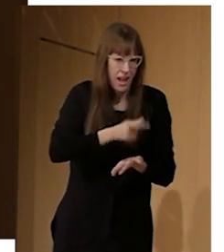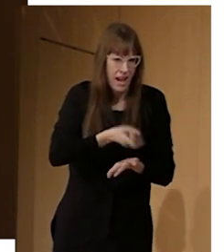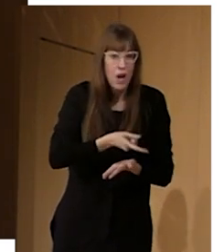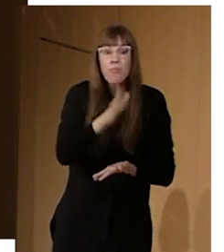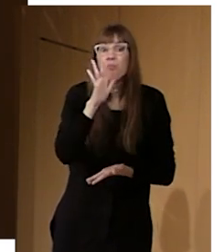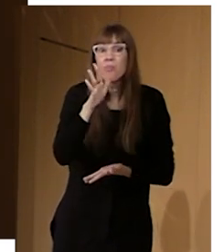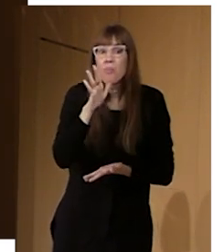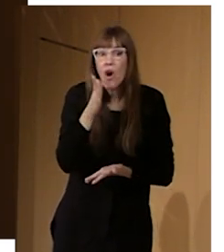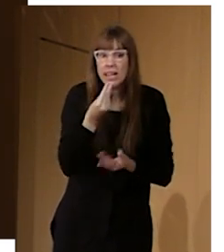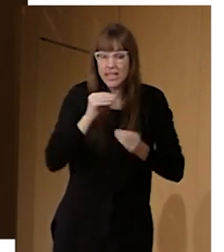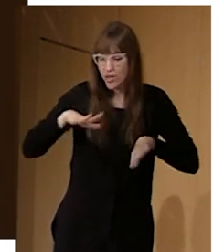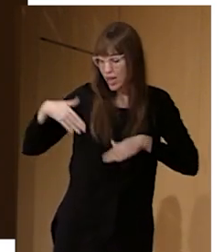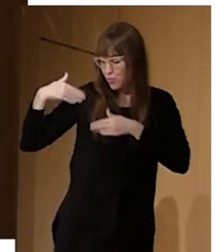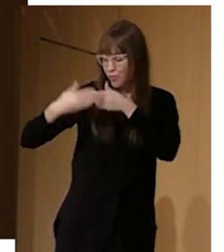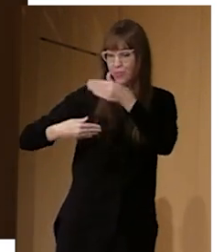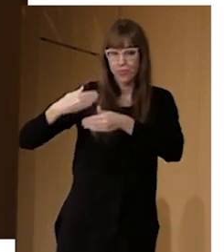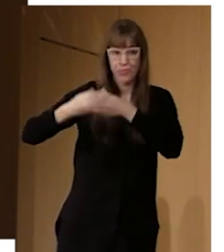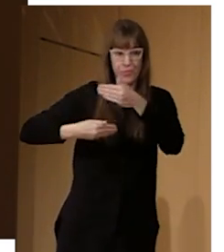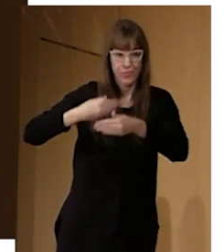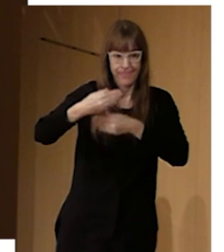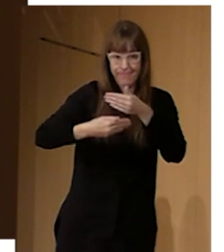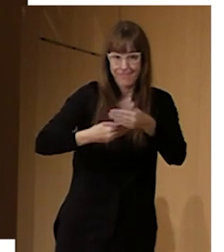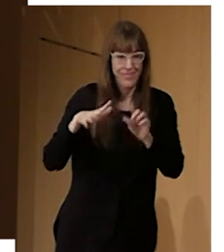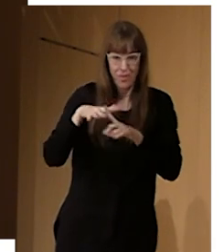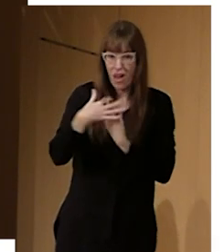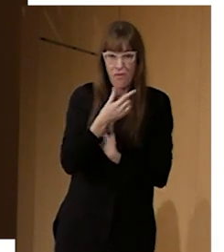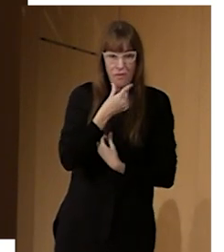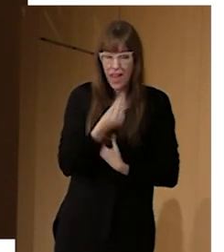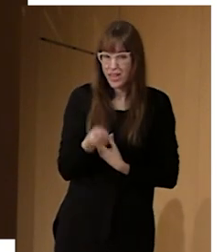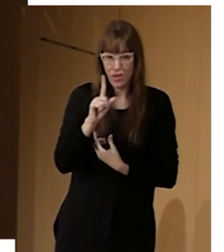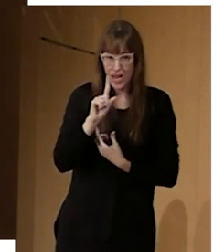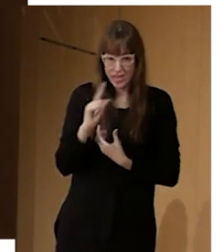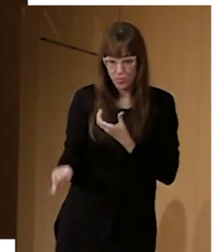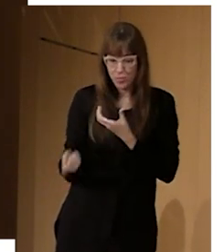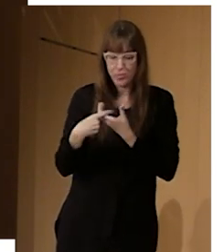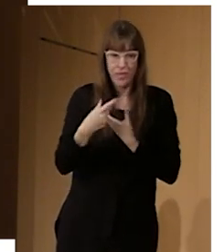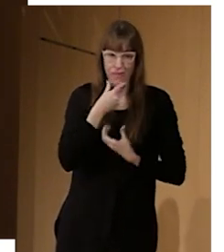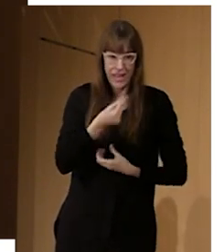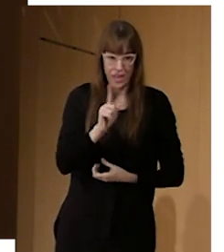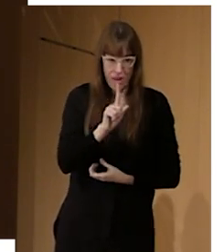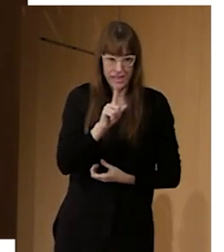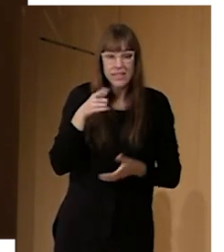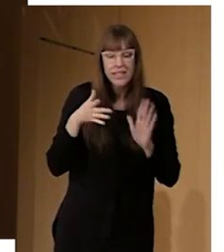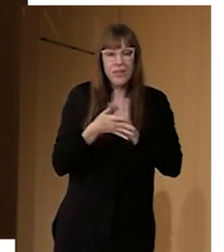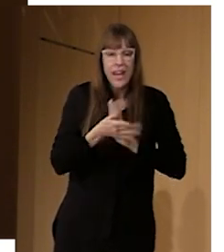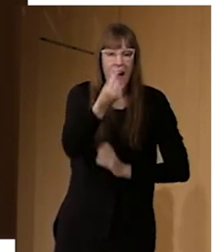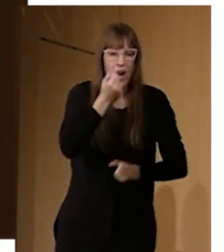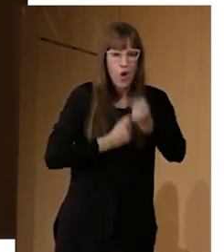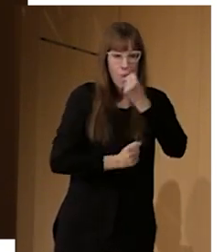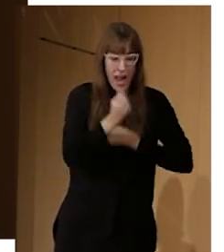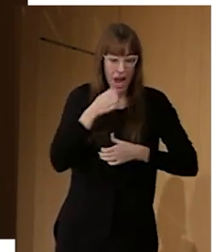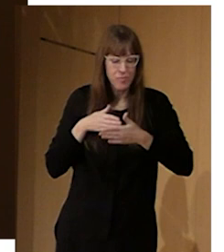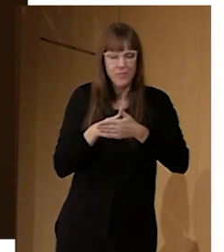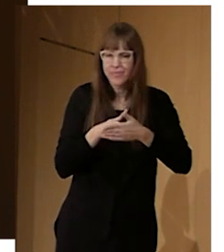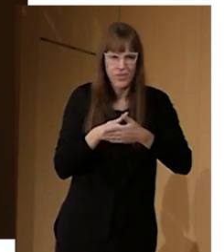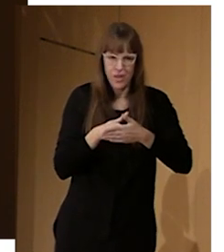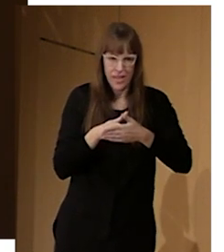no se lo hemos puesto excesivamente fácil e y no es solo una cuestión de Barrera económica es una cuestión de las barreras que hemos